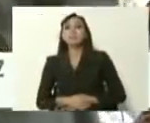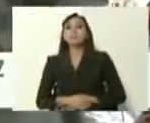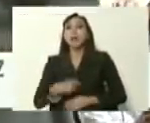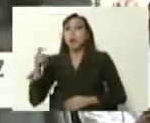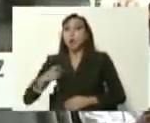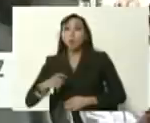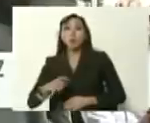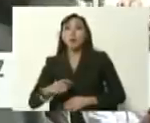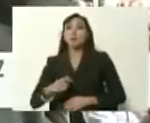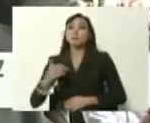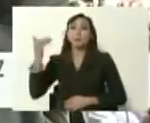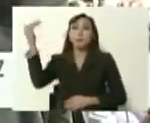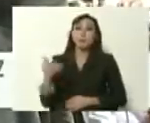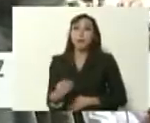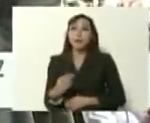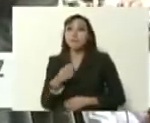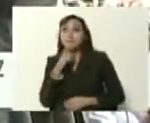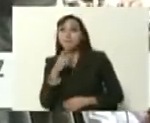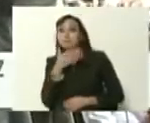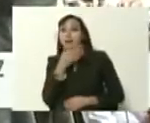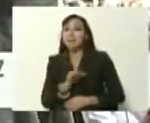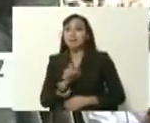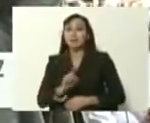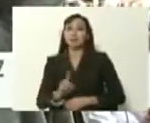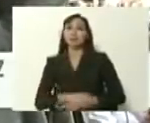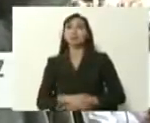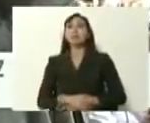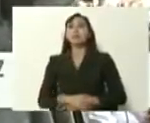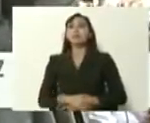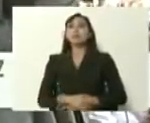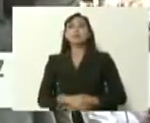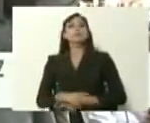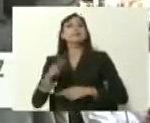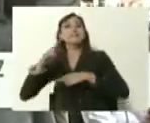del cielo, las naciones justas se construyen.